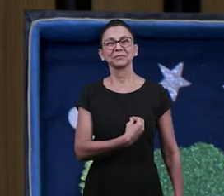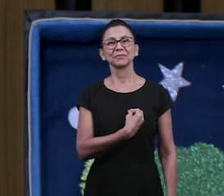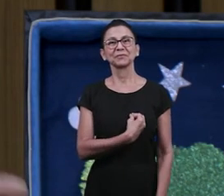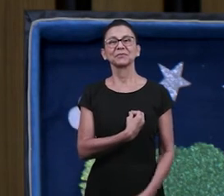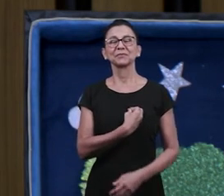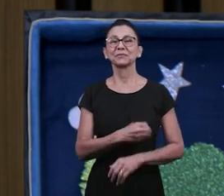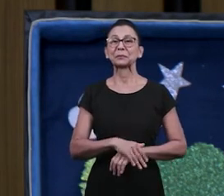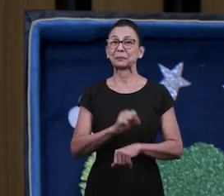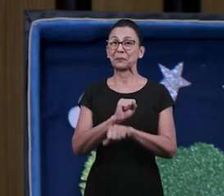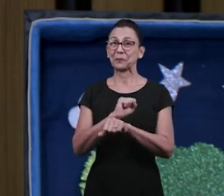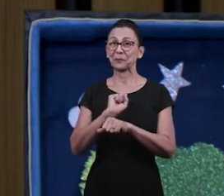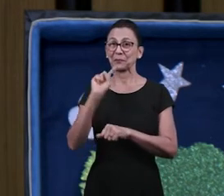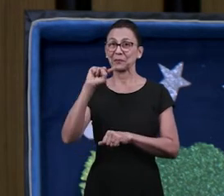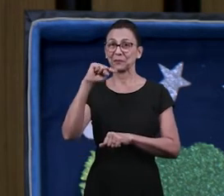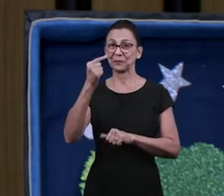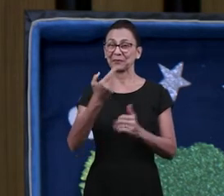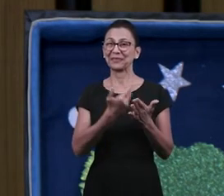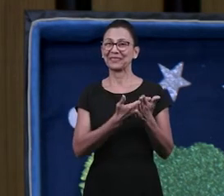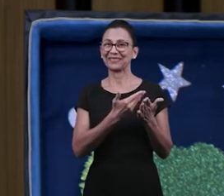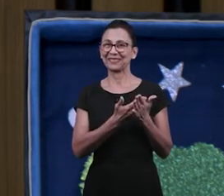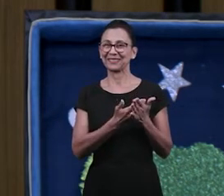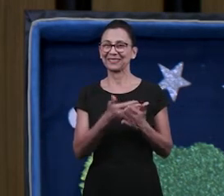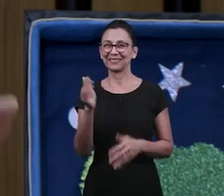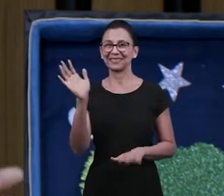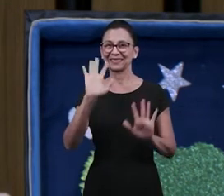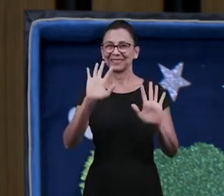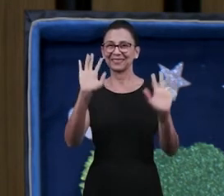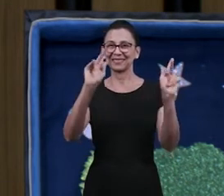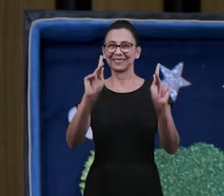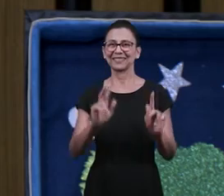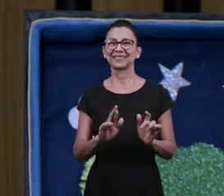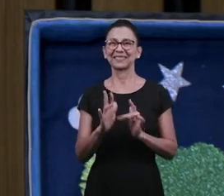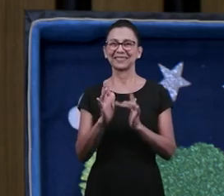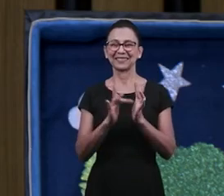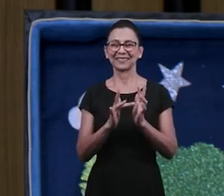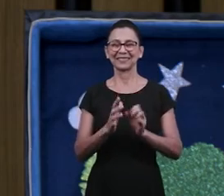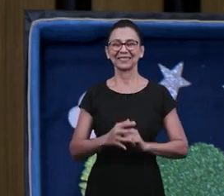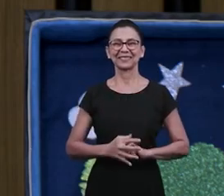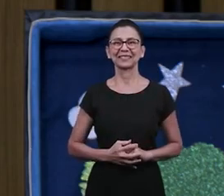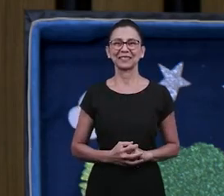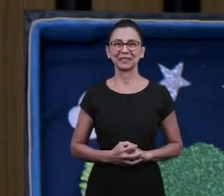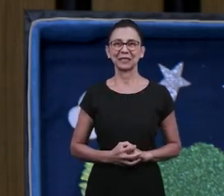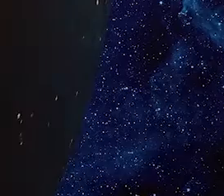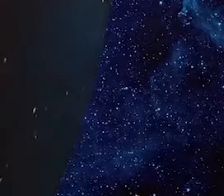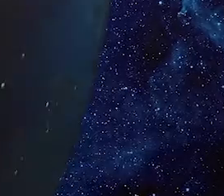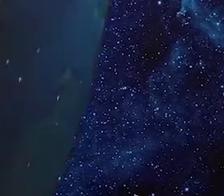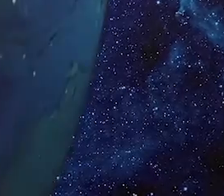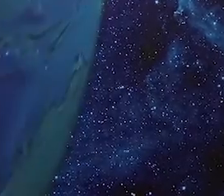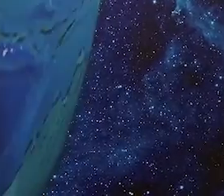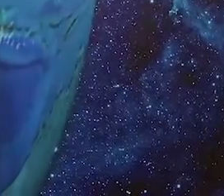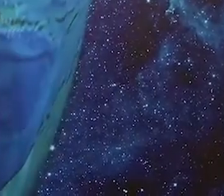la participación de ustedes y los esperamos para la próxima clase. La paz del Señor Jesús.